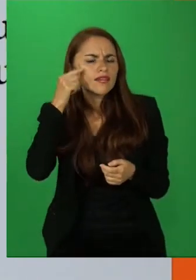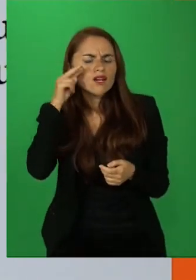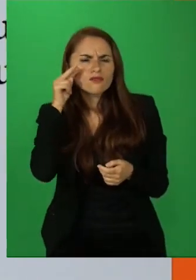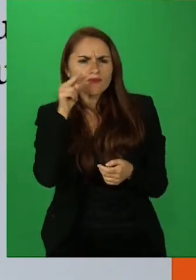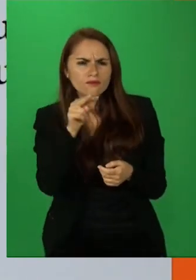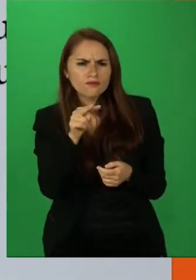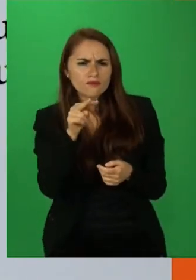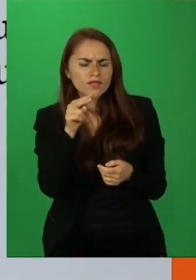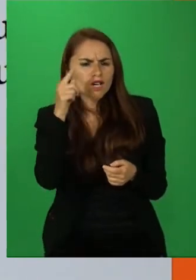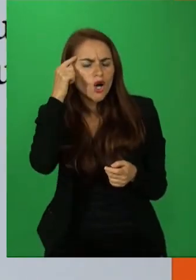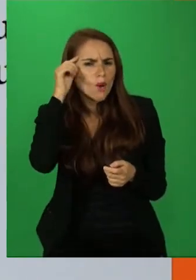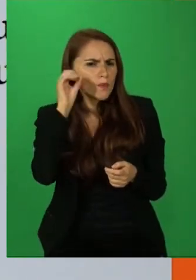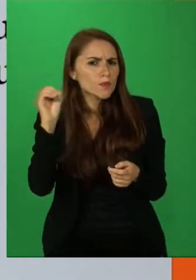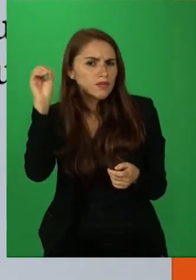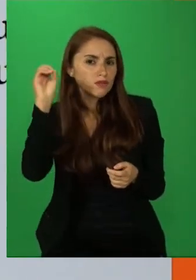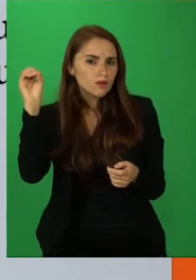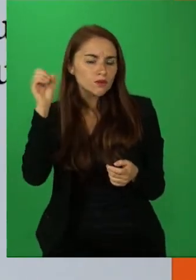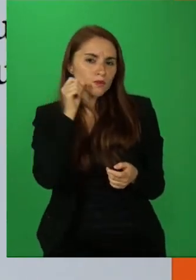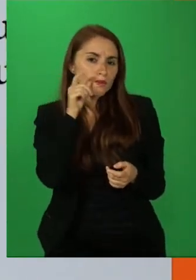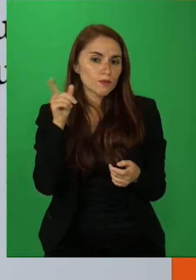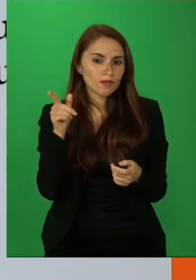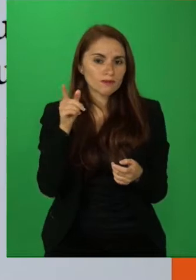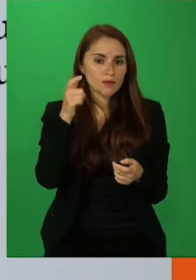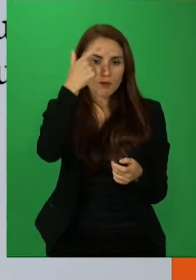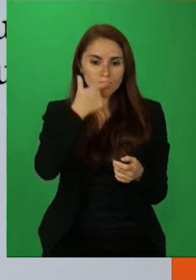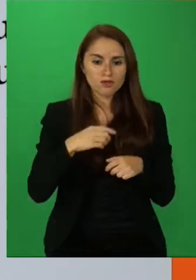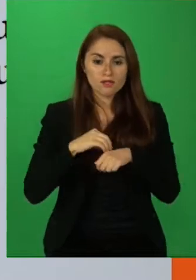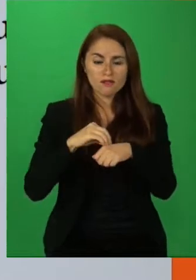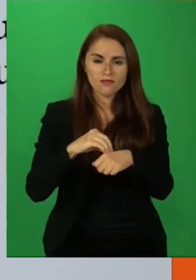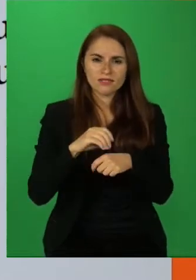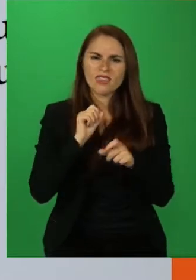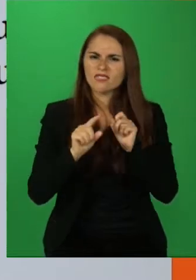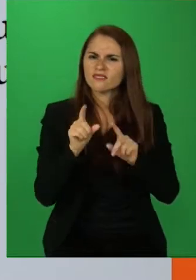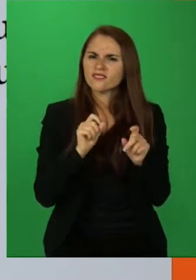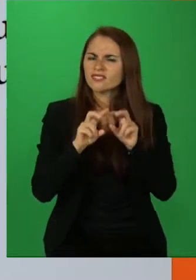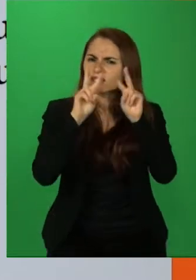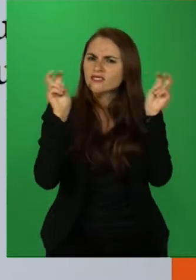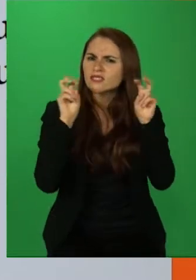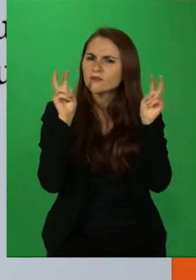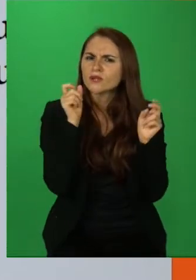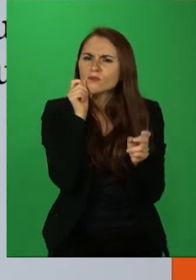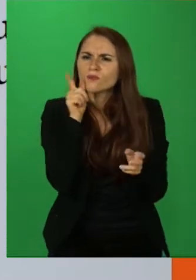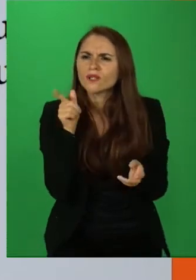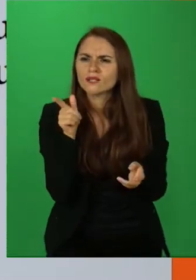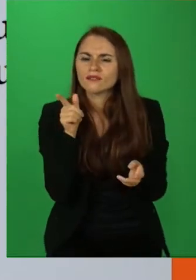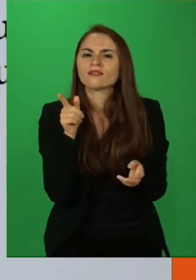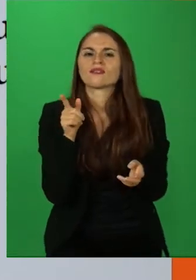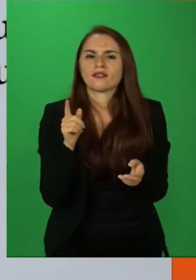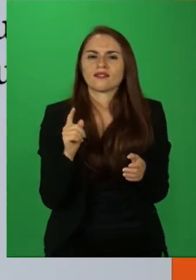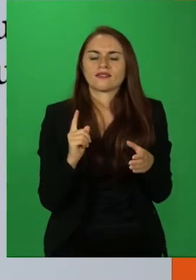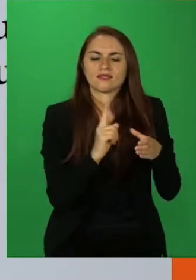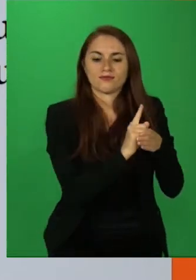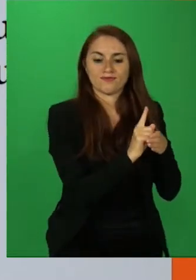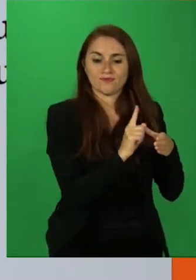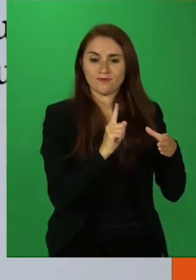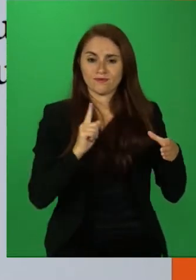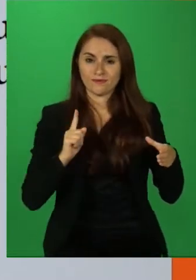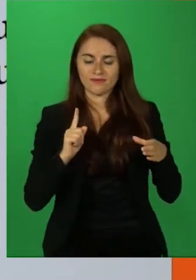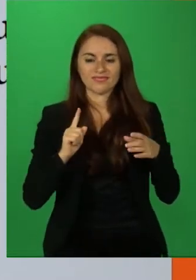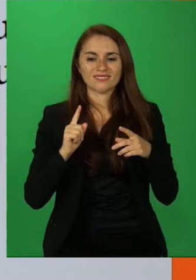con la pregunta ¿qué idea defiende el emisor? Es que la desconexión nos ha llevado a un mundo